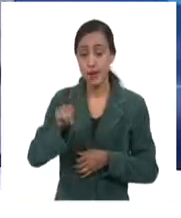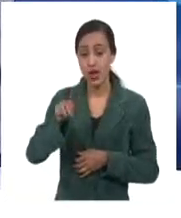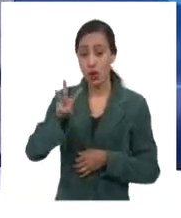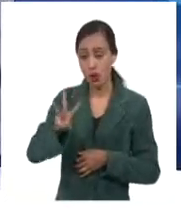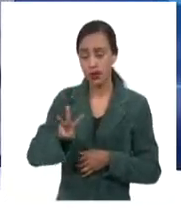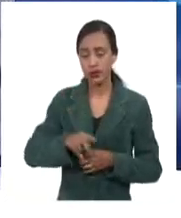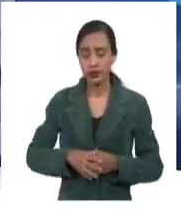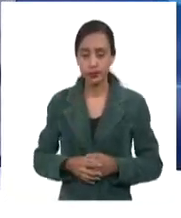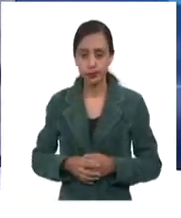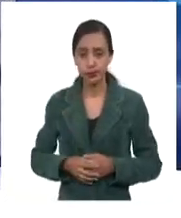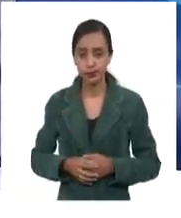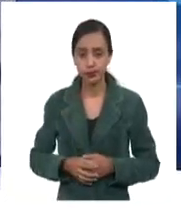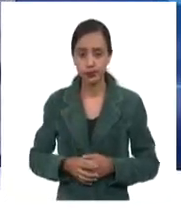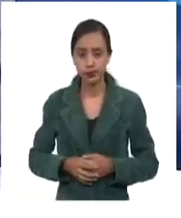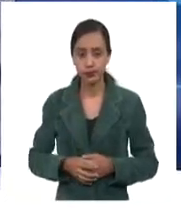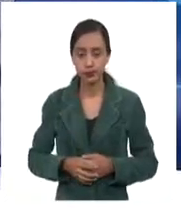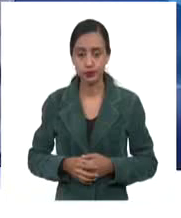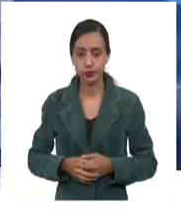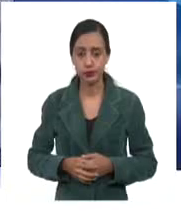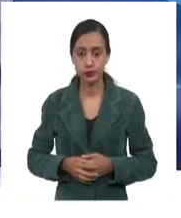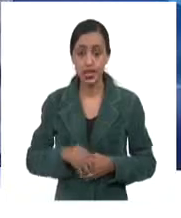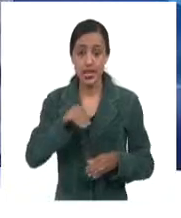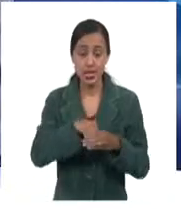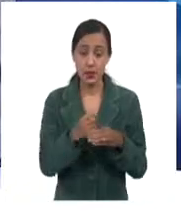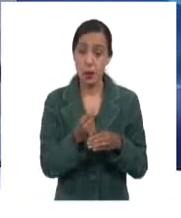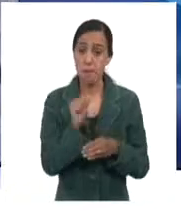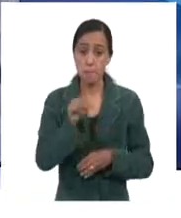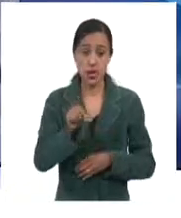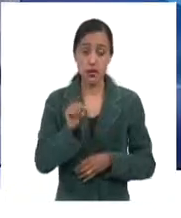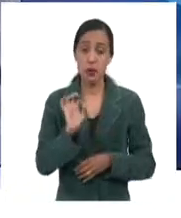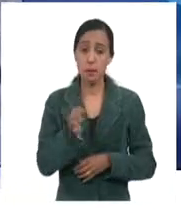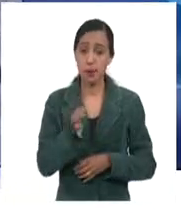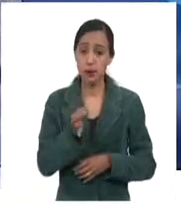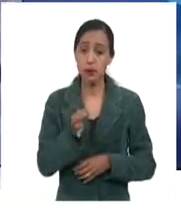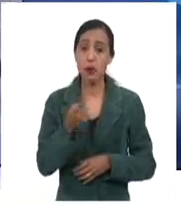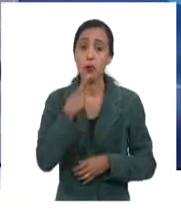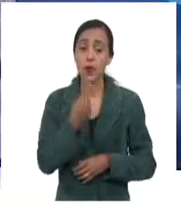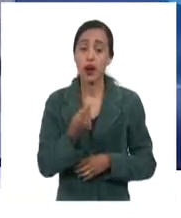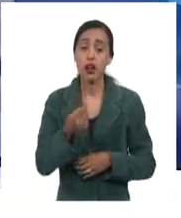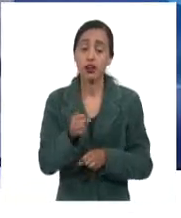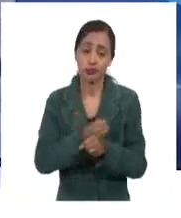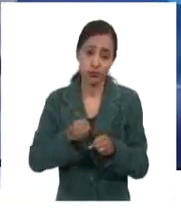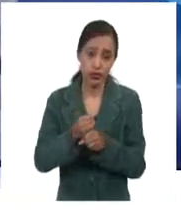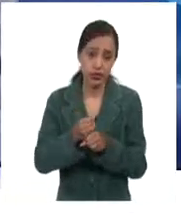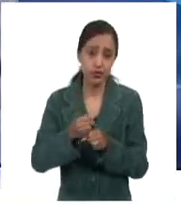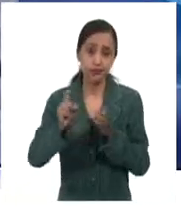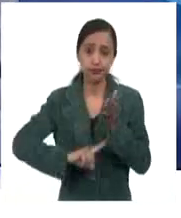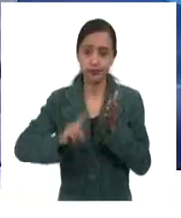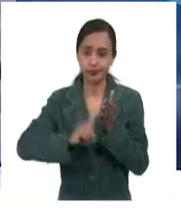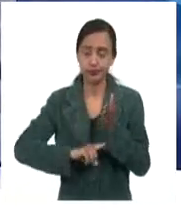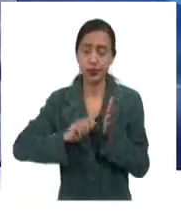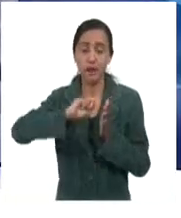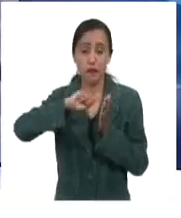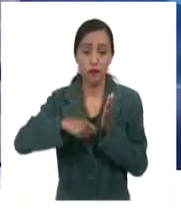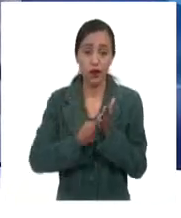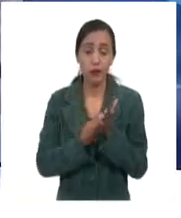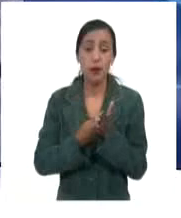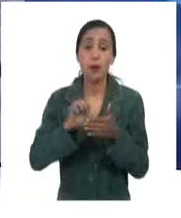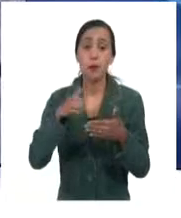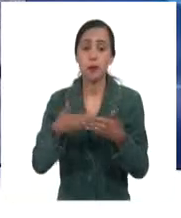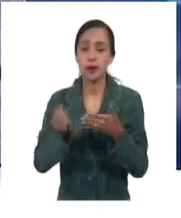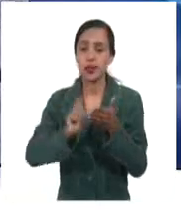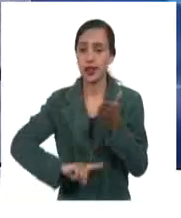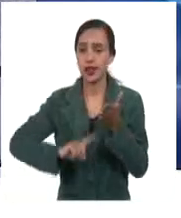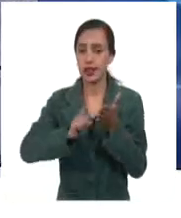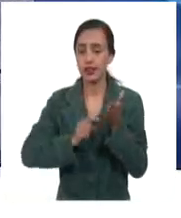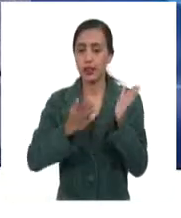considerando la reserva mínima requerida para la operación del tema eléctrico la nota de la firma la unión eléctrica y